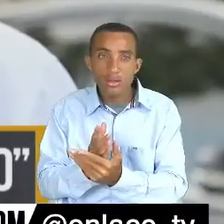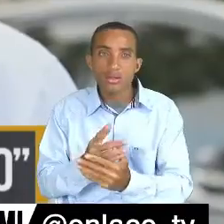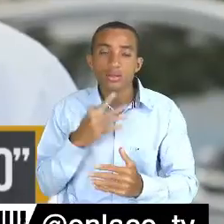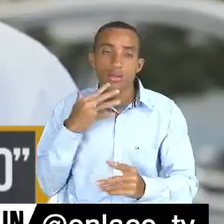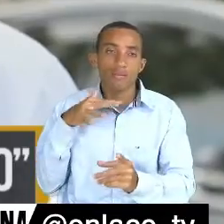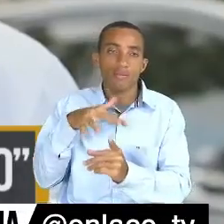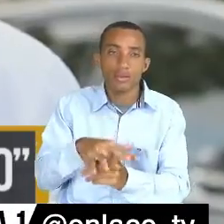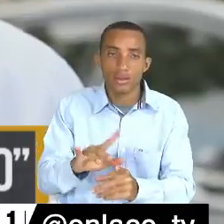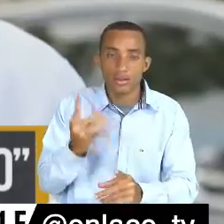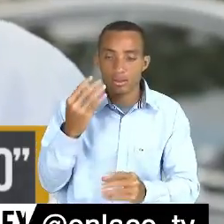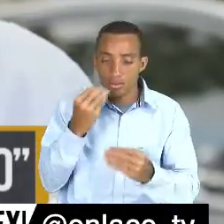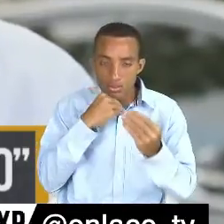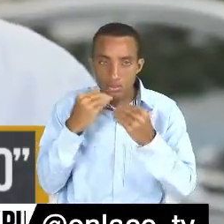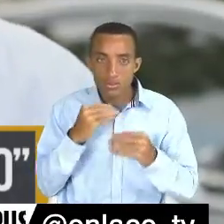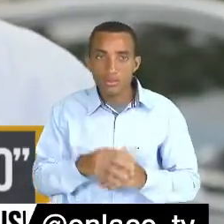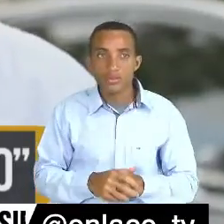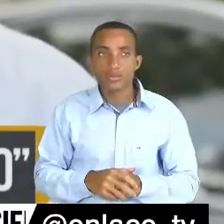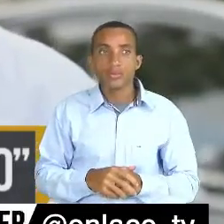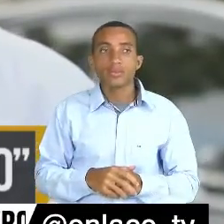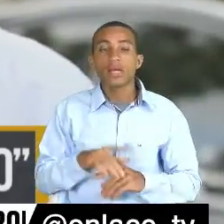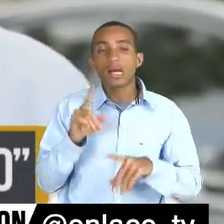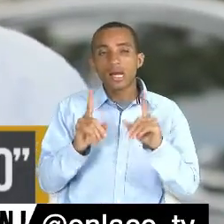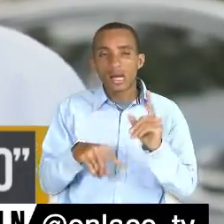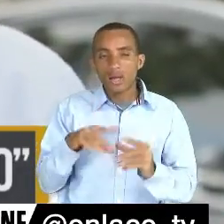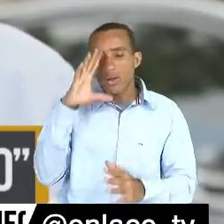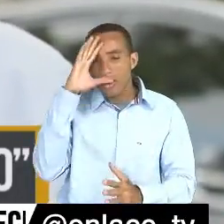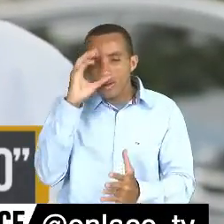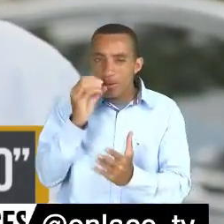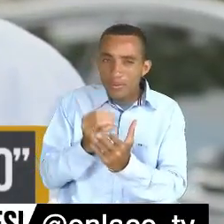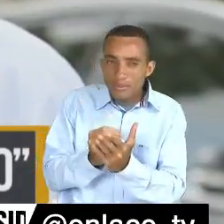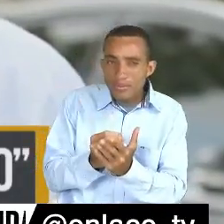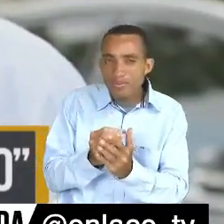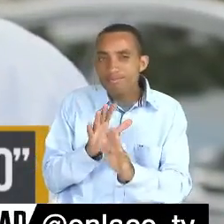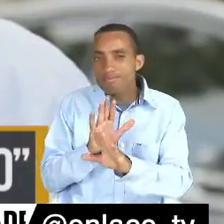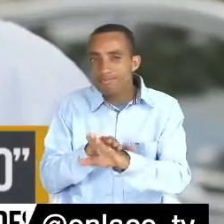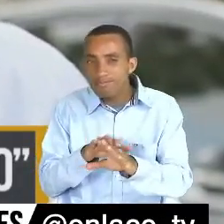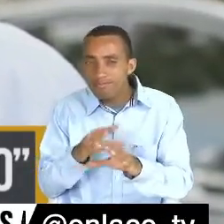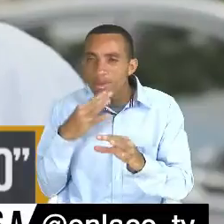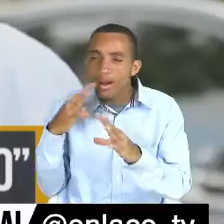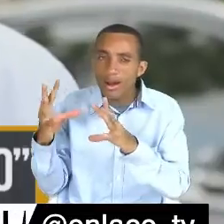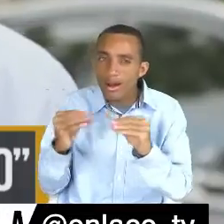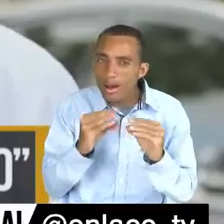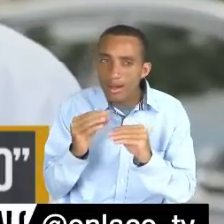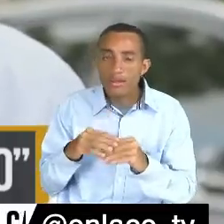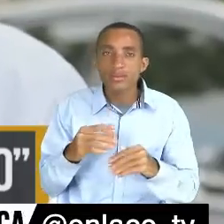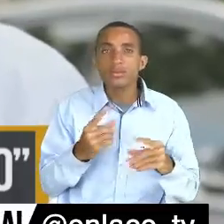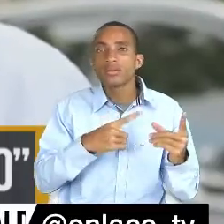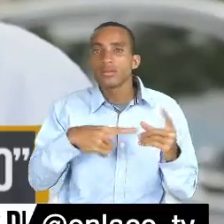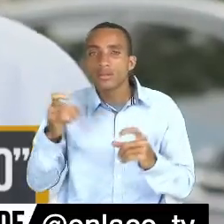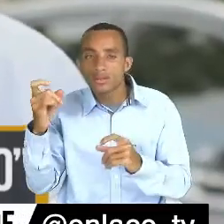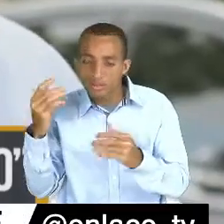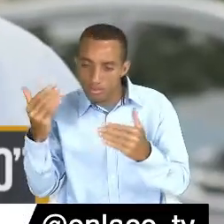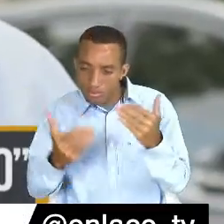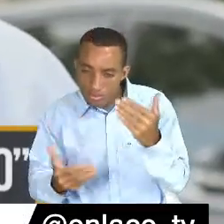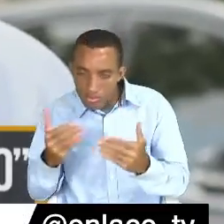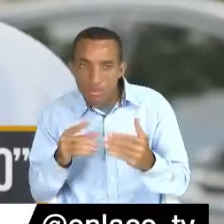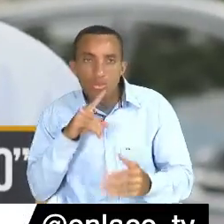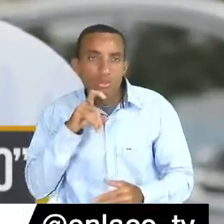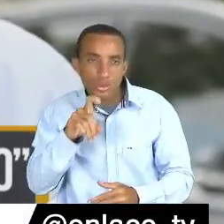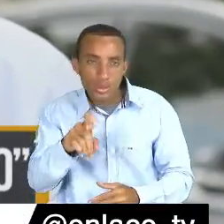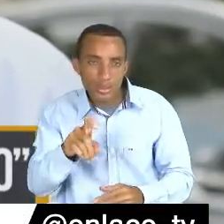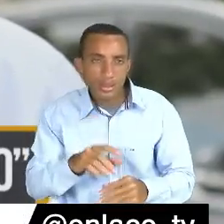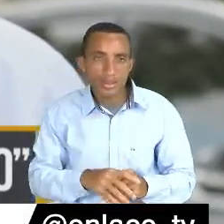complemento alimenticio. Bueno, algunas hipótesis ya de esos estudios, resultados que se enviaron a la ciudad de Bucaramanga, ¿qué han determinado? Bueno, los